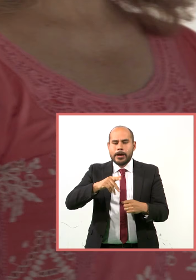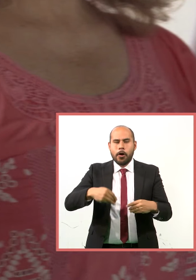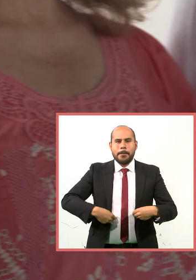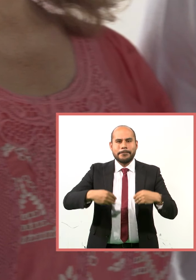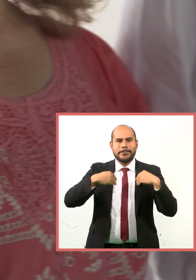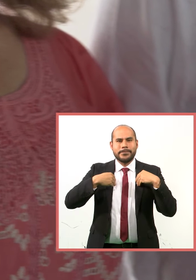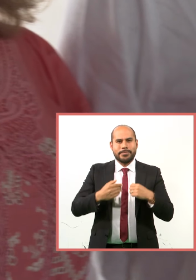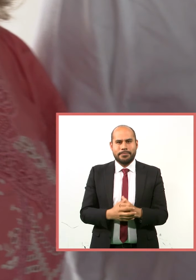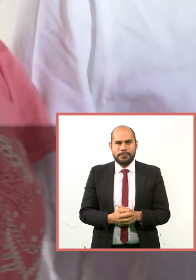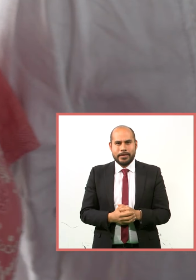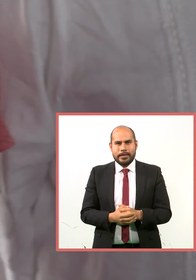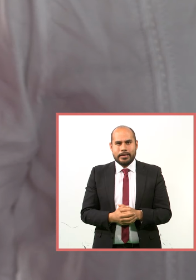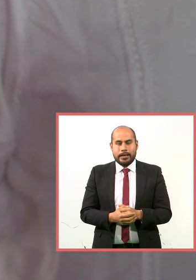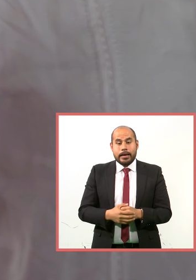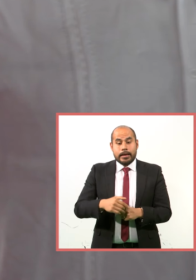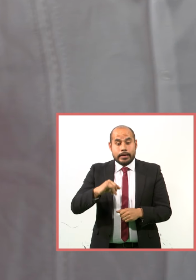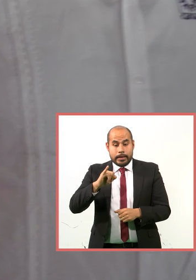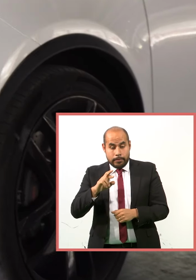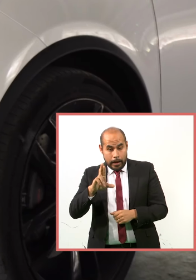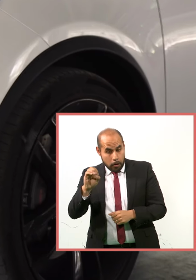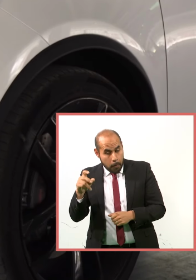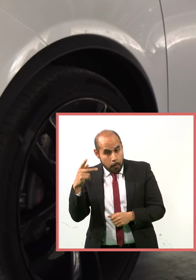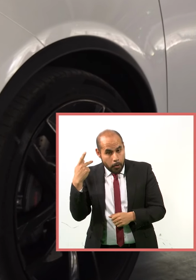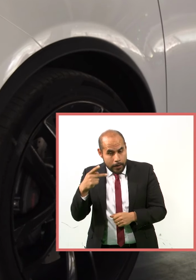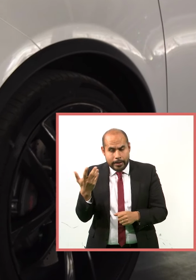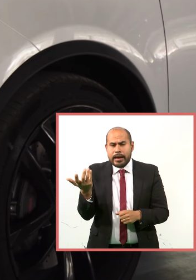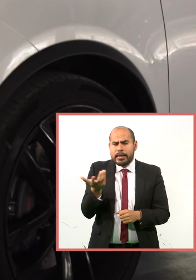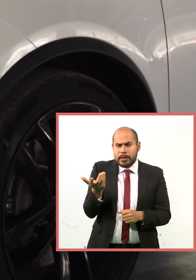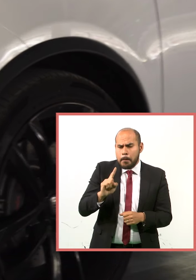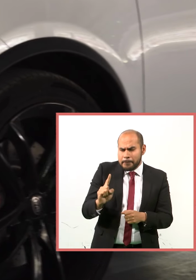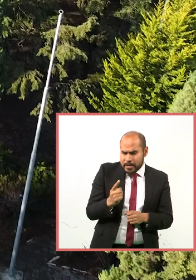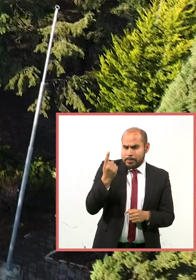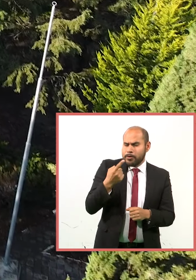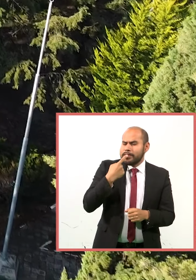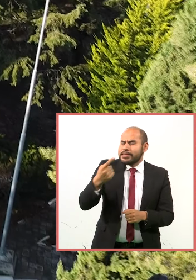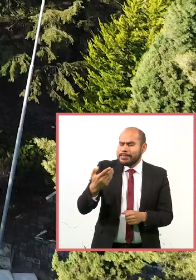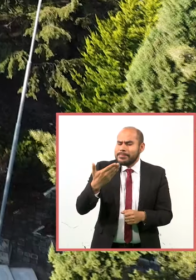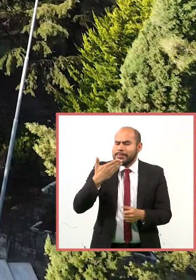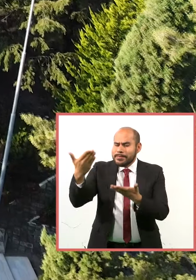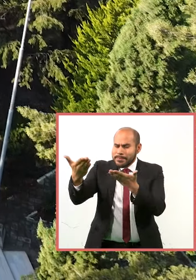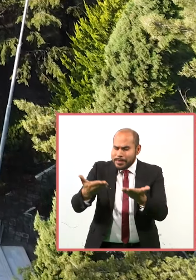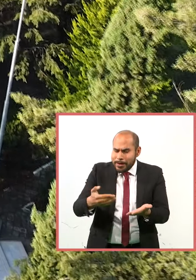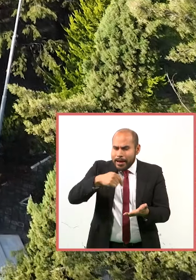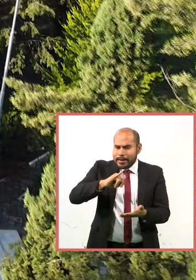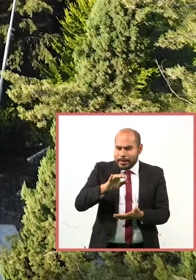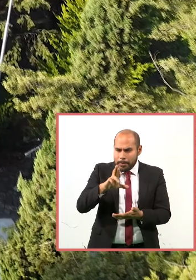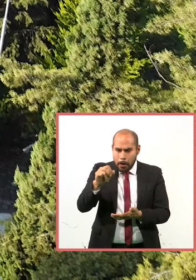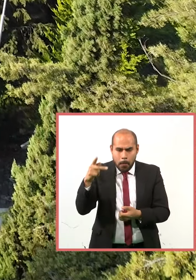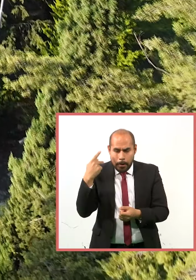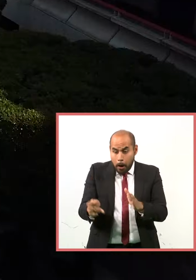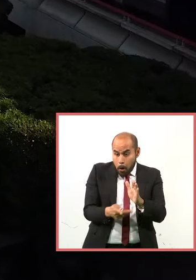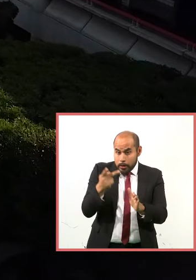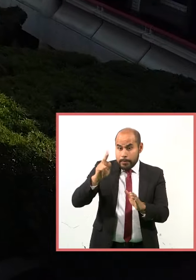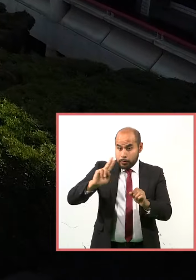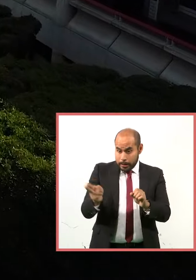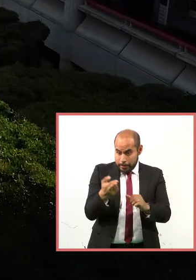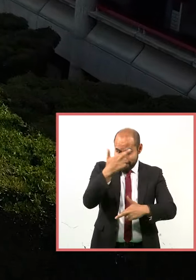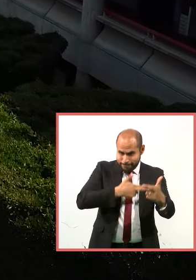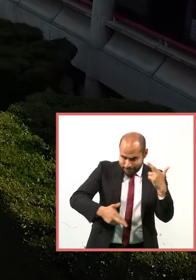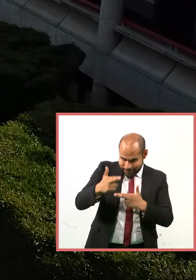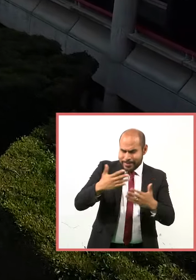la gente tenga una mejora en sus vidas. En la Ibero Puebla lo primero que hacemos cuando iniciamos un diplomado es decir bienvenidos al Ibero Puebla, bienvenidos